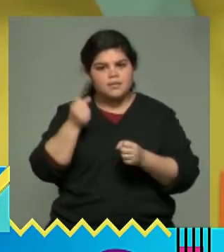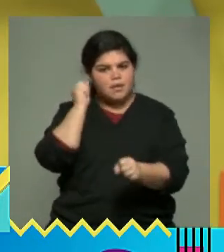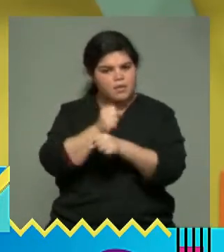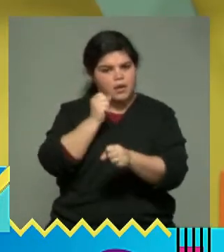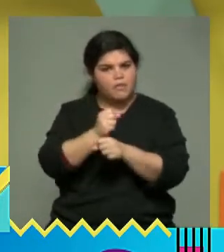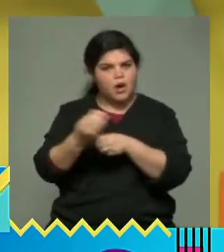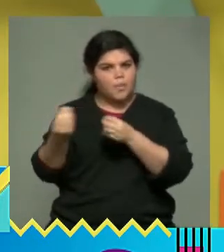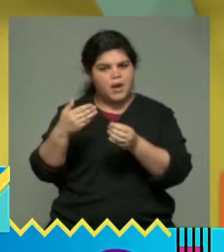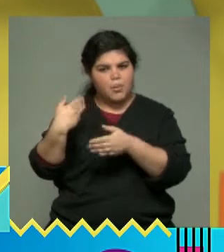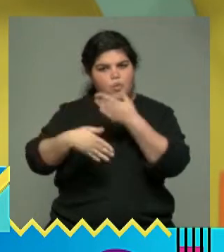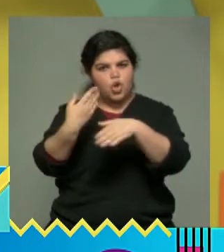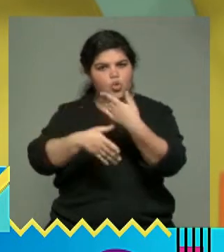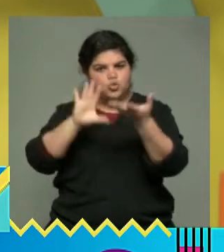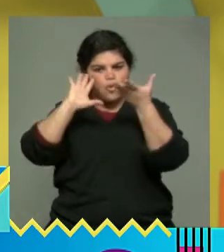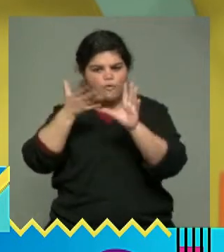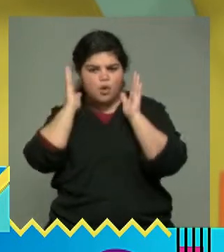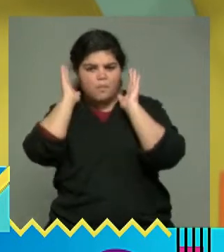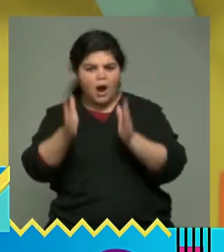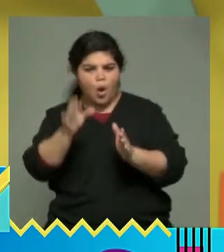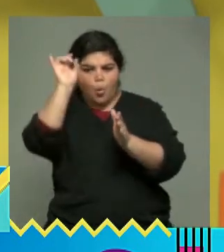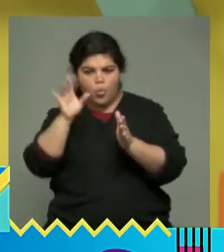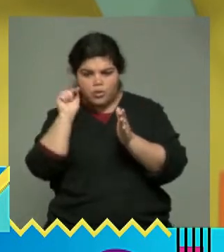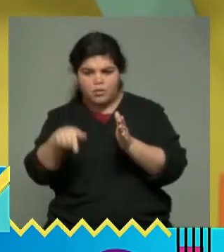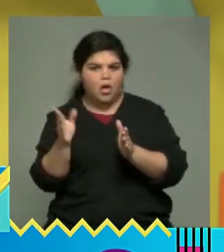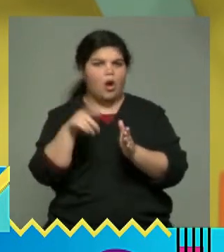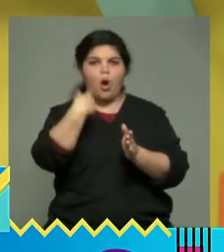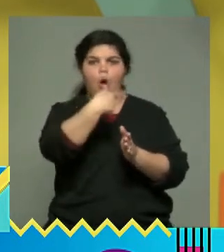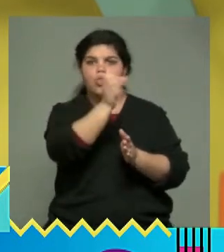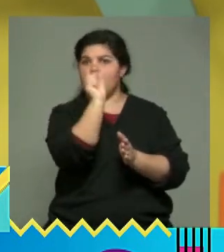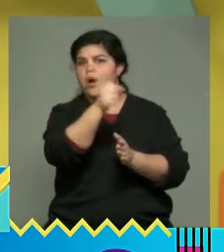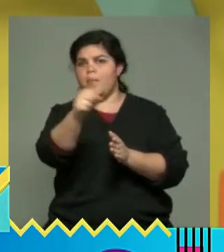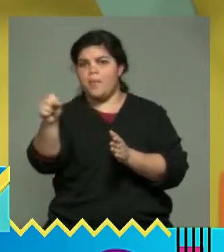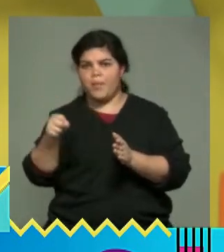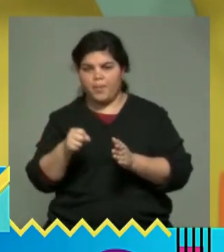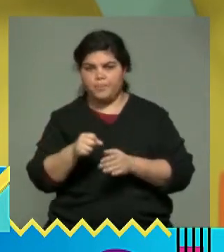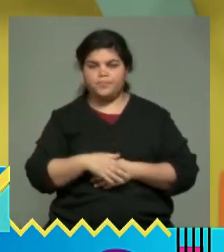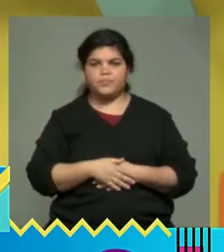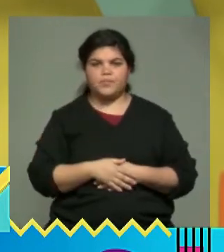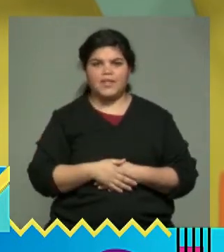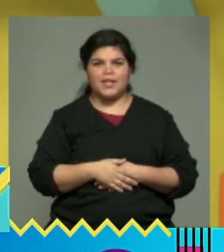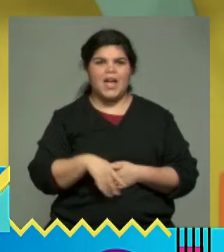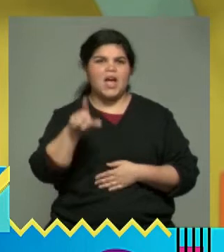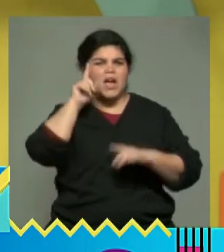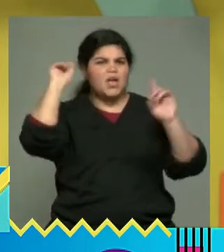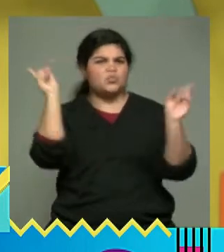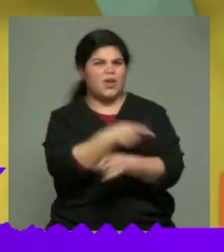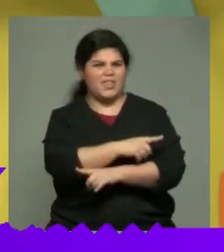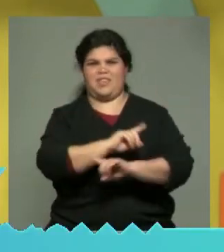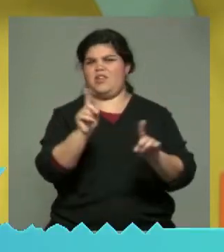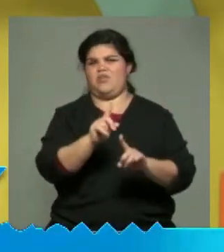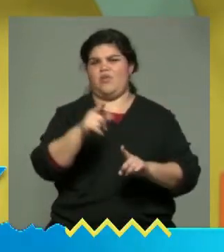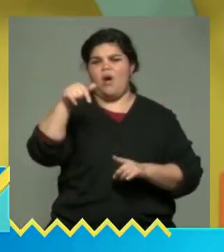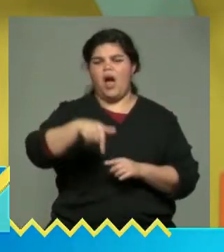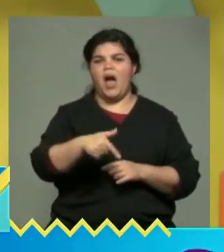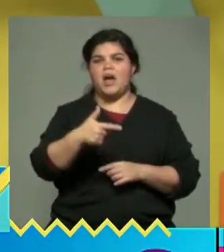modelo productivo, ¿no? Entonces, a ver, no es casual que los 55.000 abortos que se hacen a diario en el